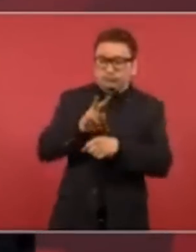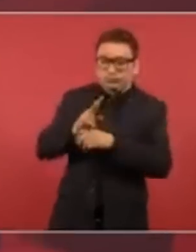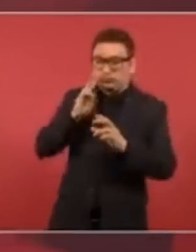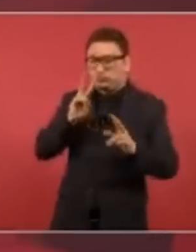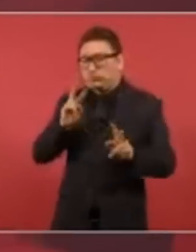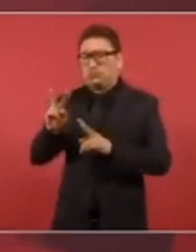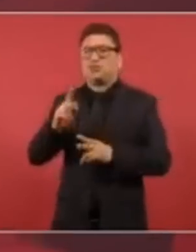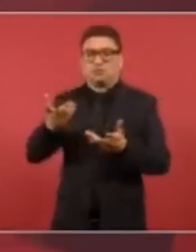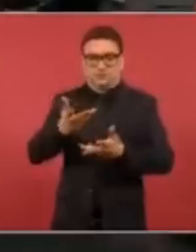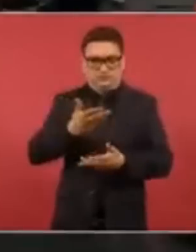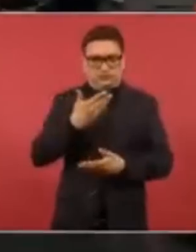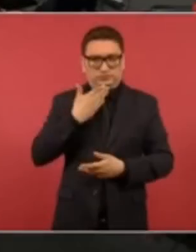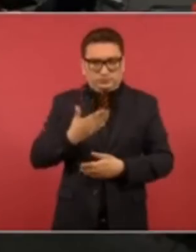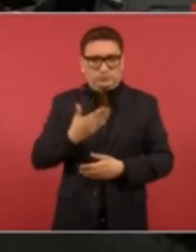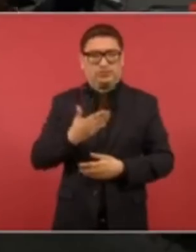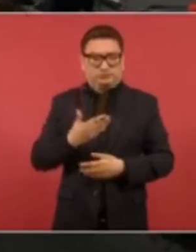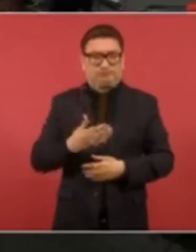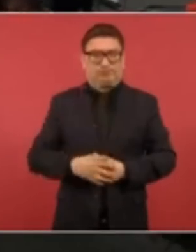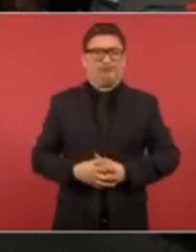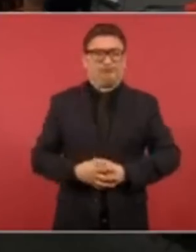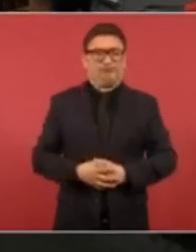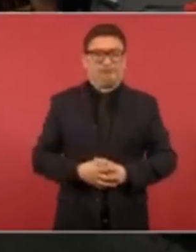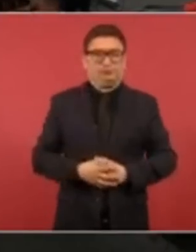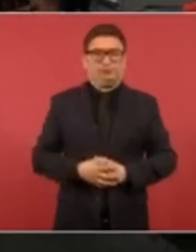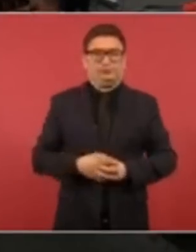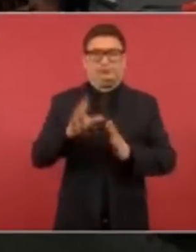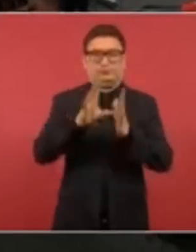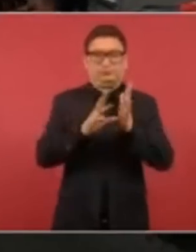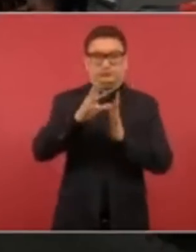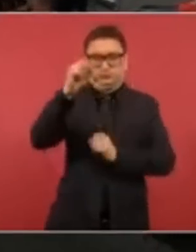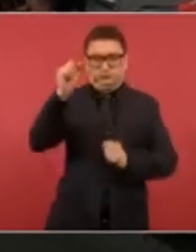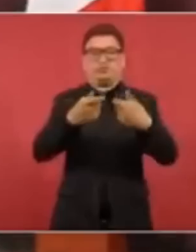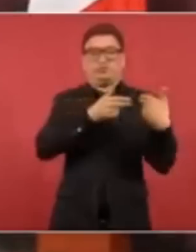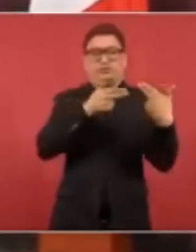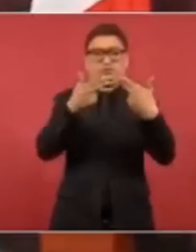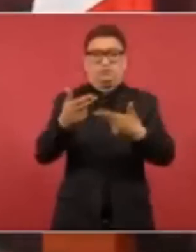actuar de conformidad con la Constitución y las leyes.